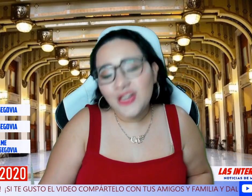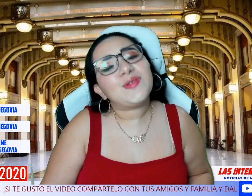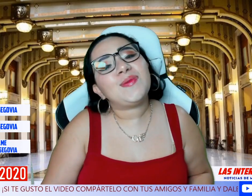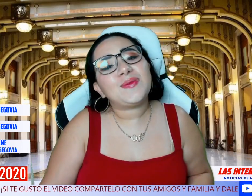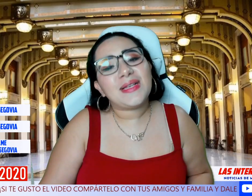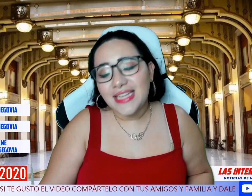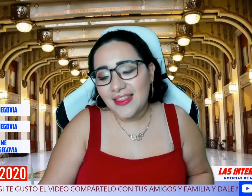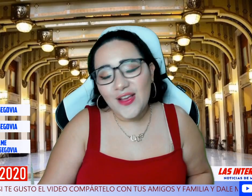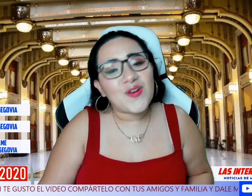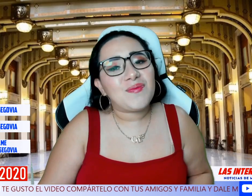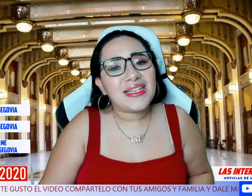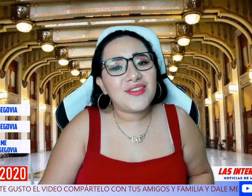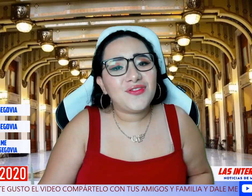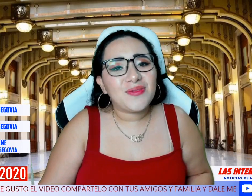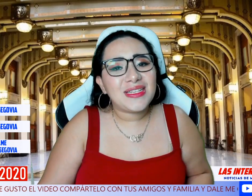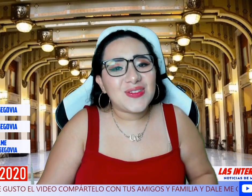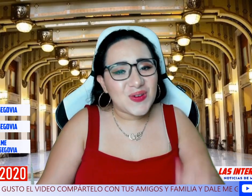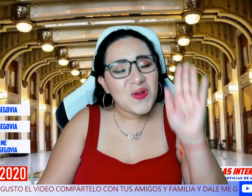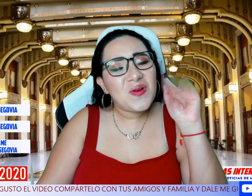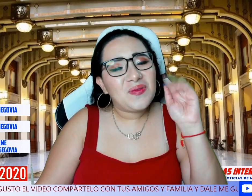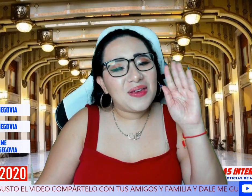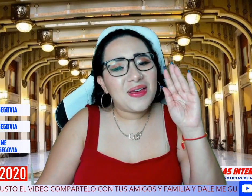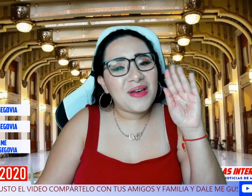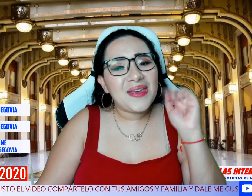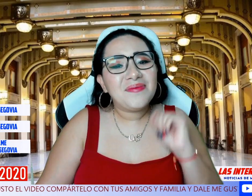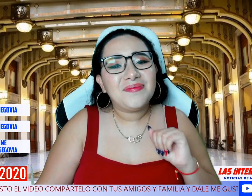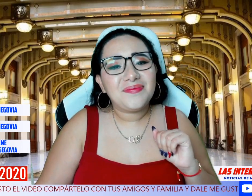provecho y nos vemos más tarde con más información bye bye bye